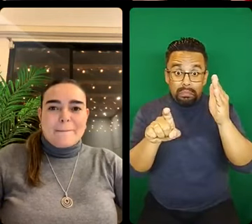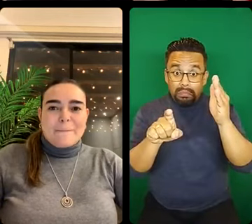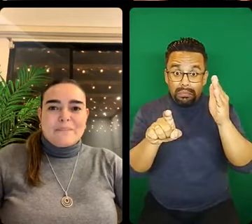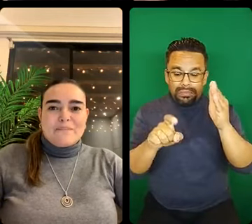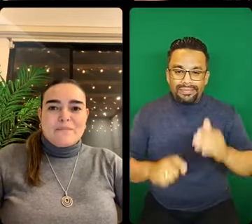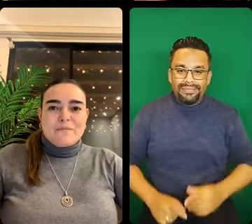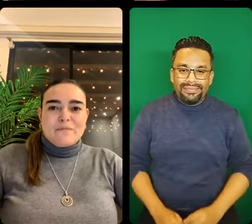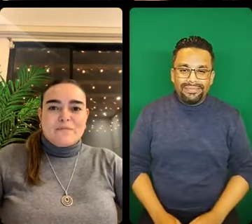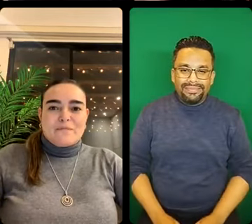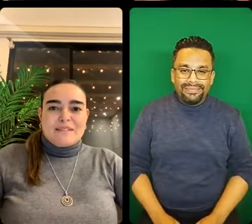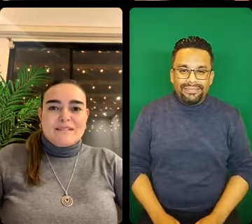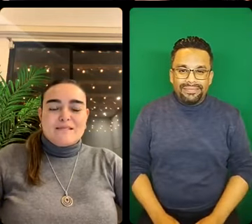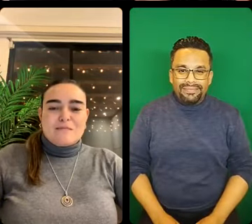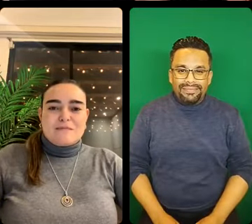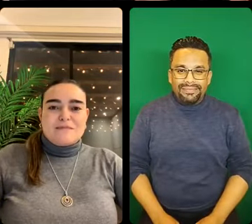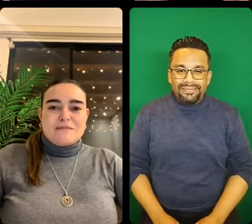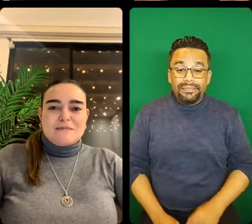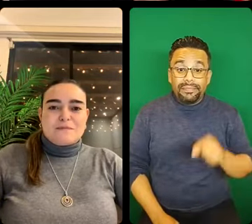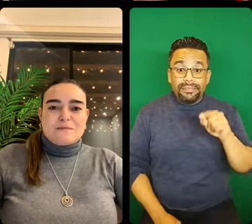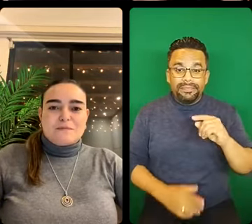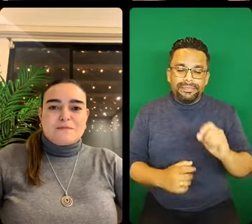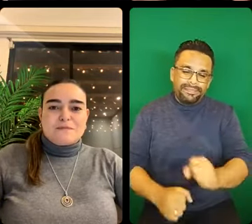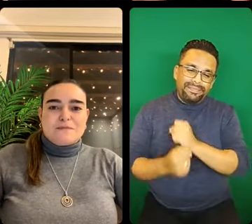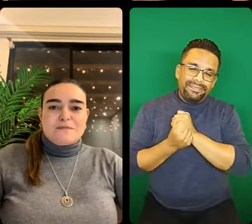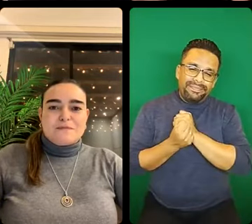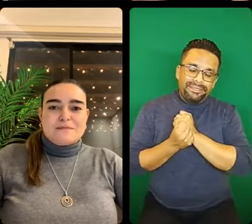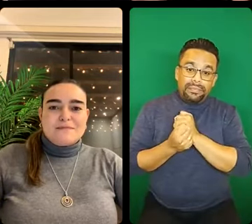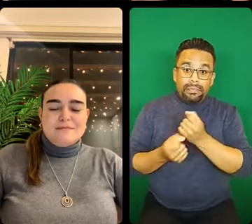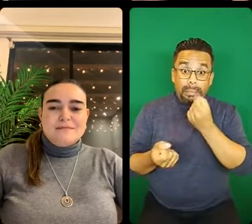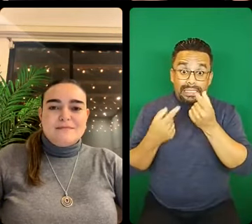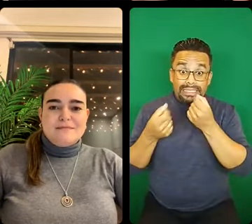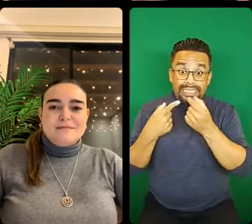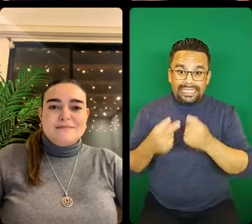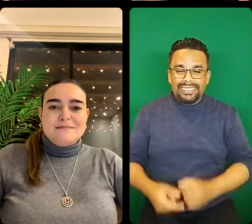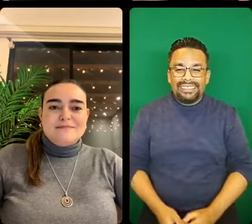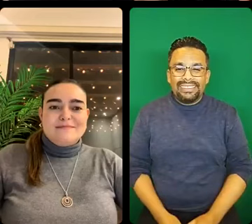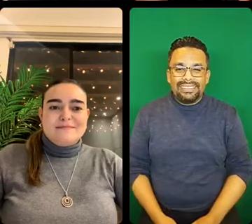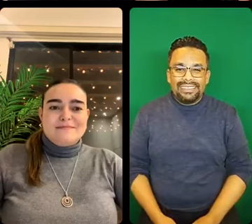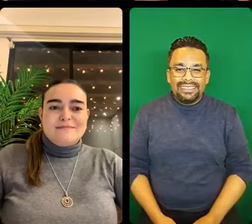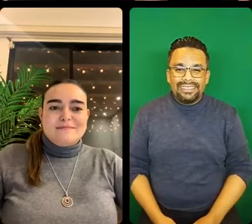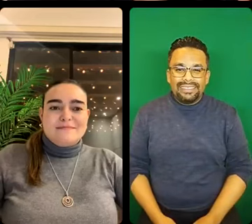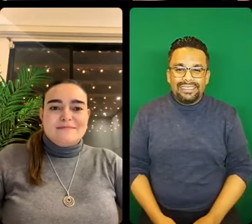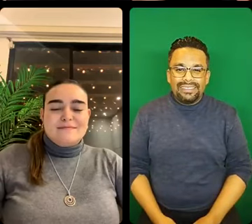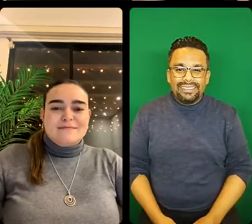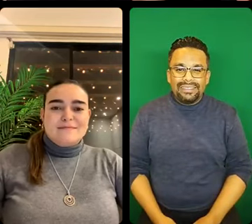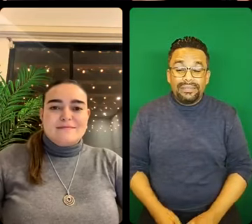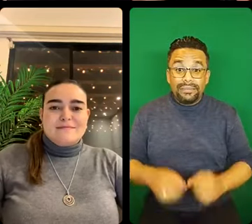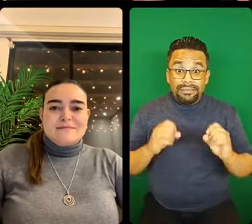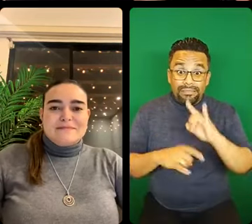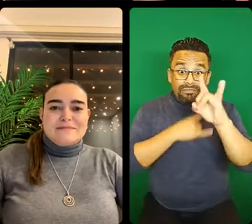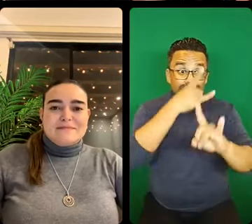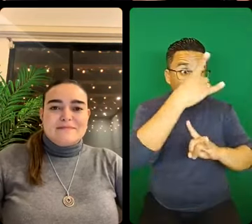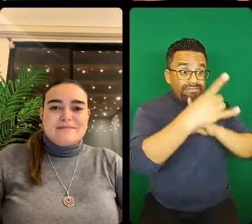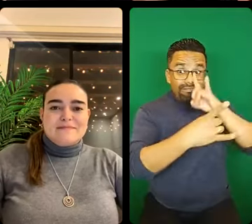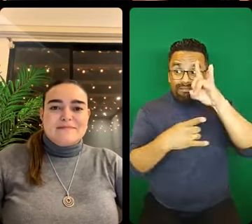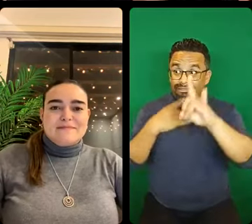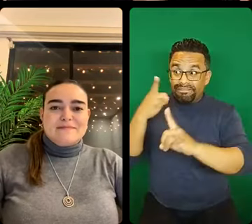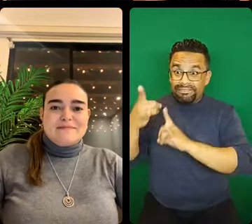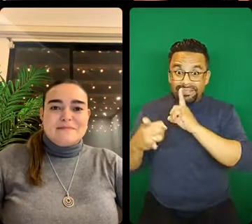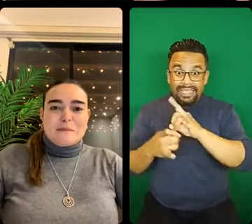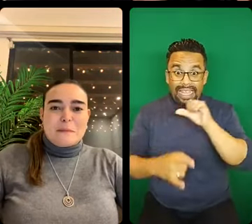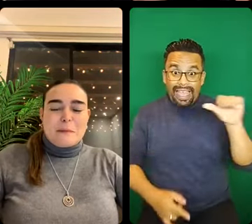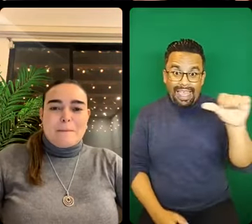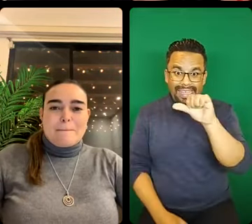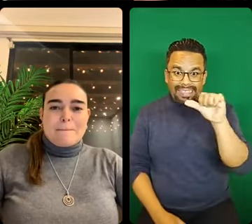de la Rosa Sánchez, Un Romance en Pastillas, Elizabeth Rodríguez Moncada, Universo Femenino, Priscila